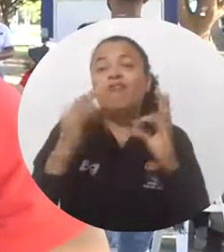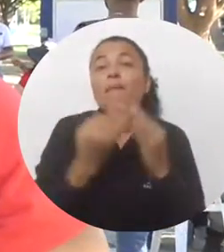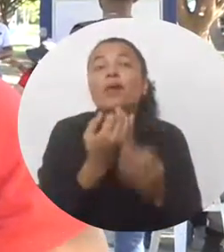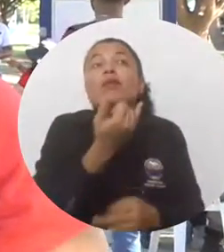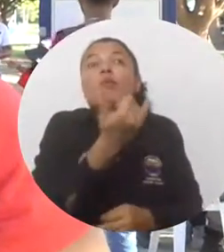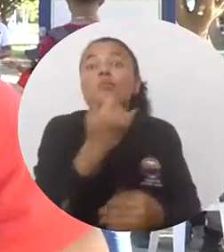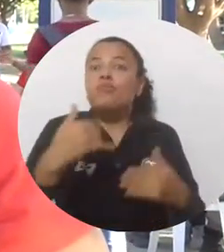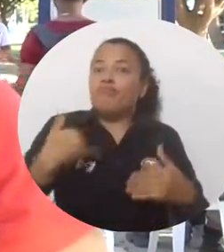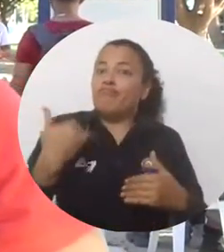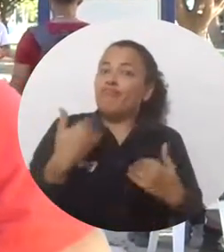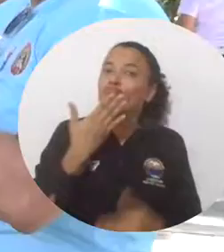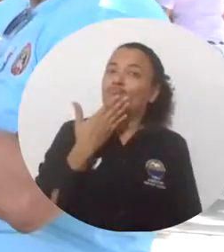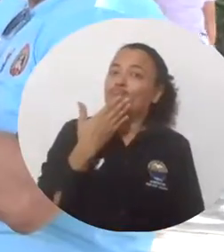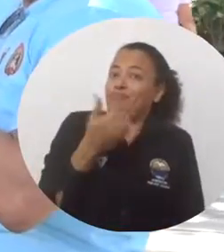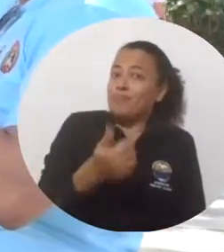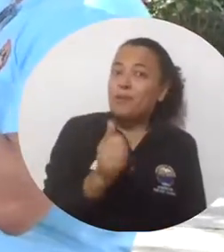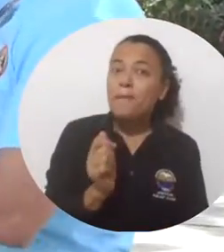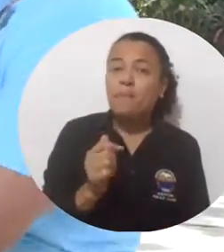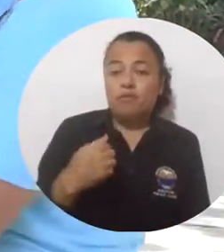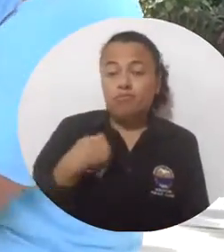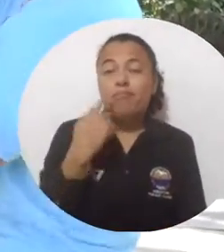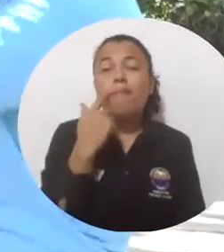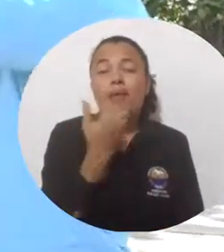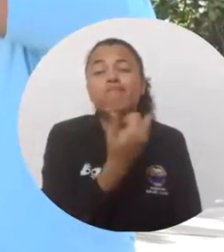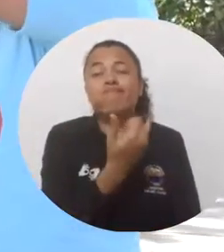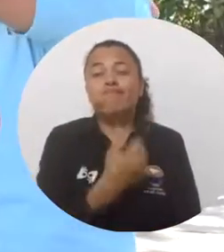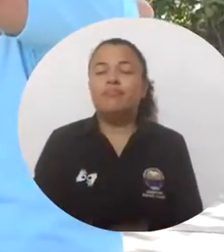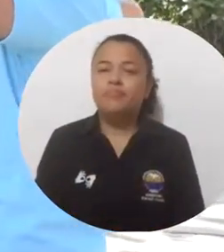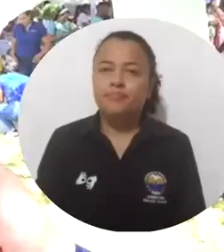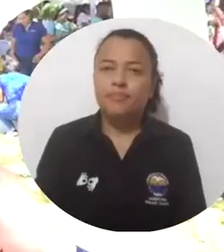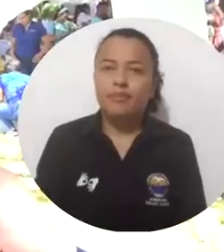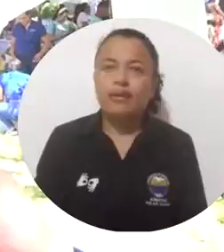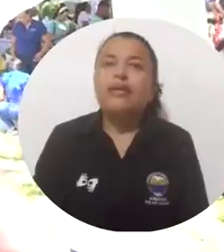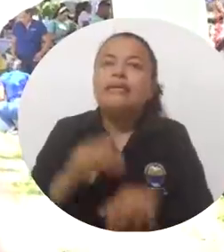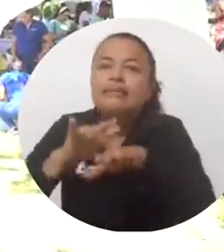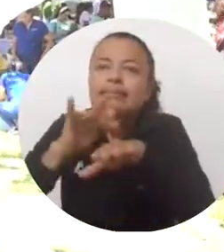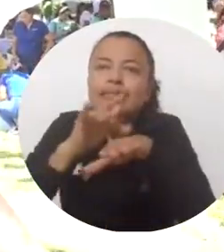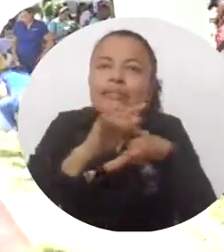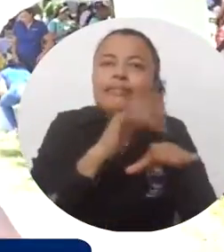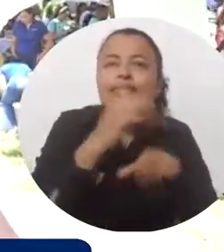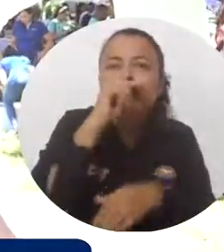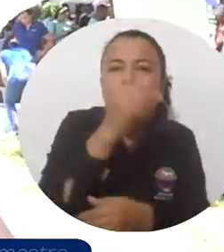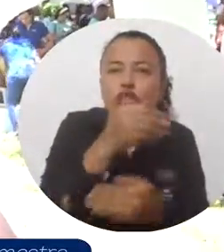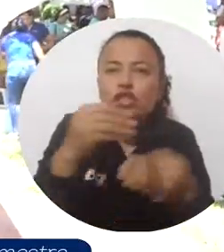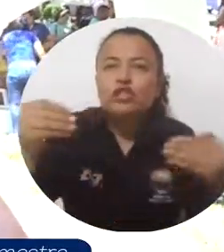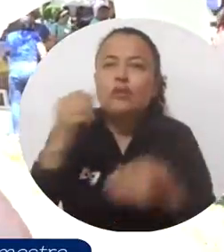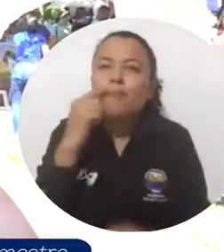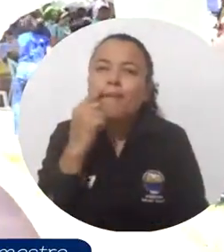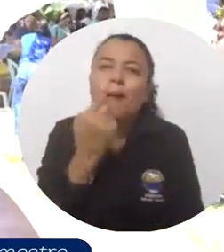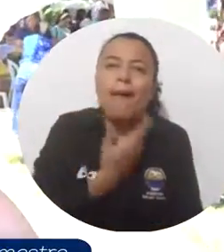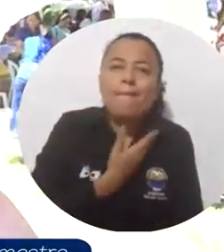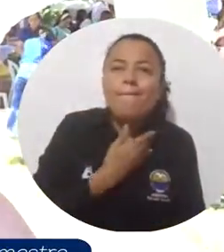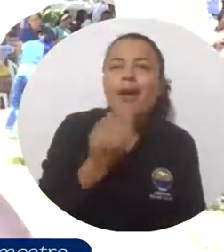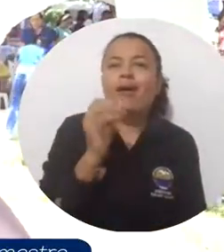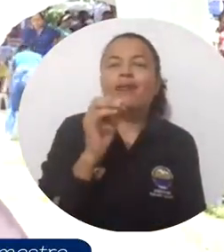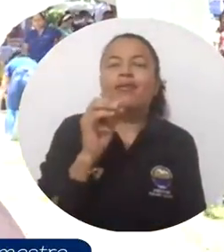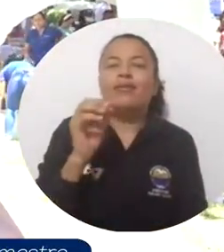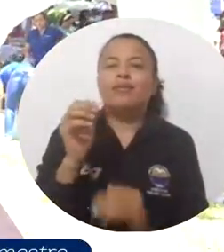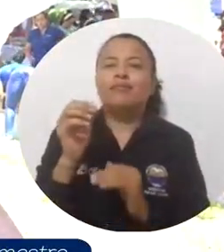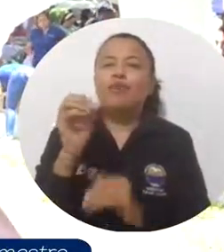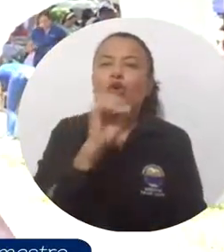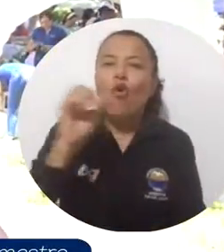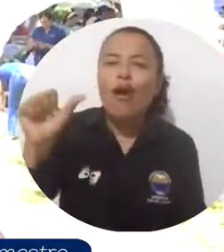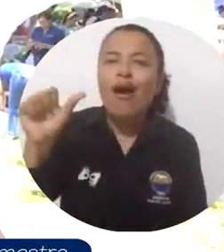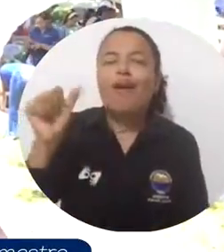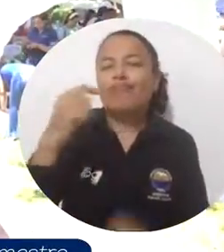que estén sus familiares a gusto. Además que yo tengo a mi papá allá. Incentivar a los niños, a los padres, a las parejas, a